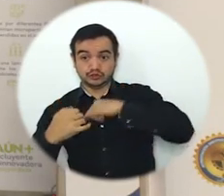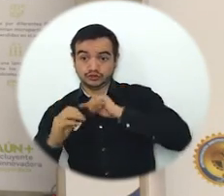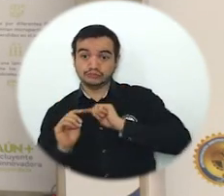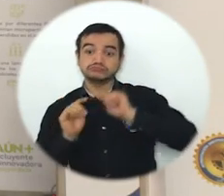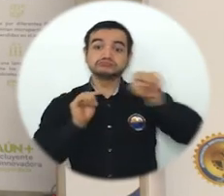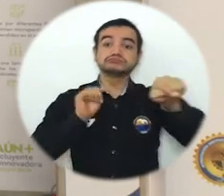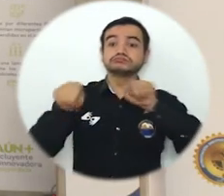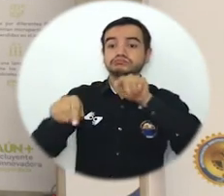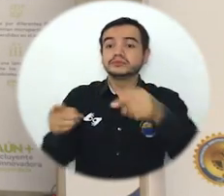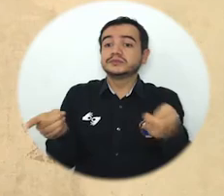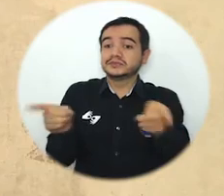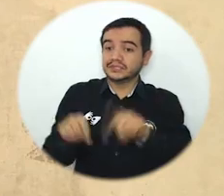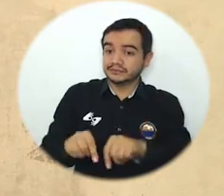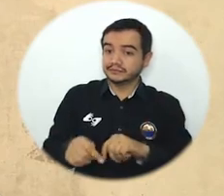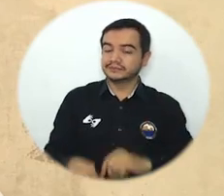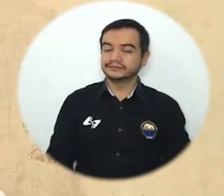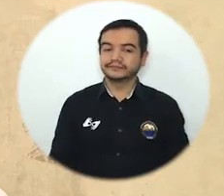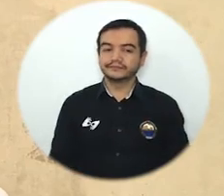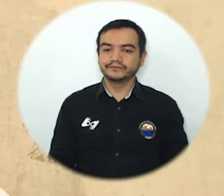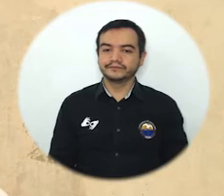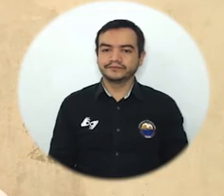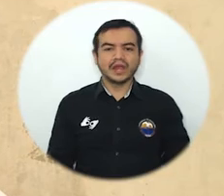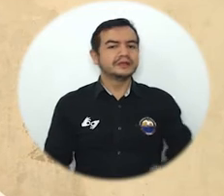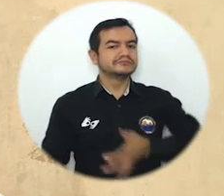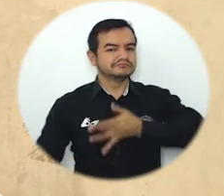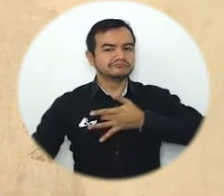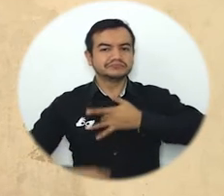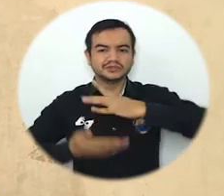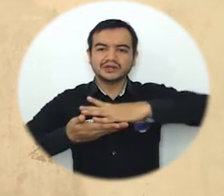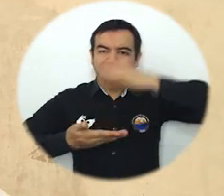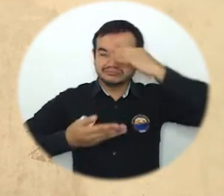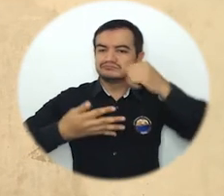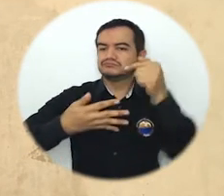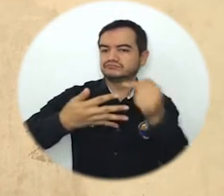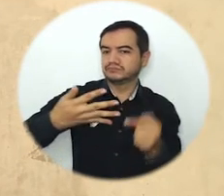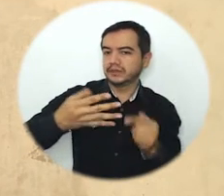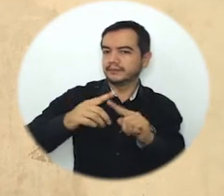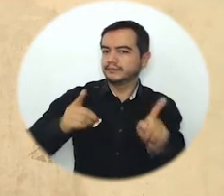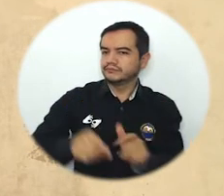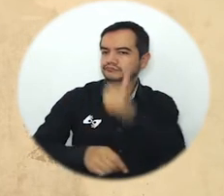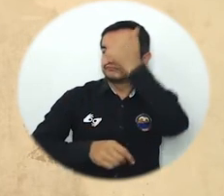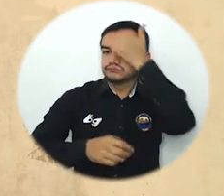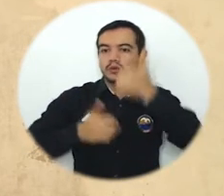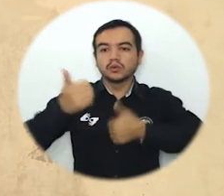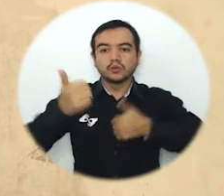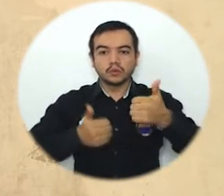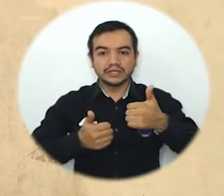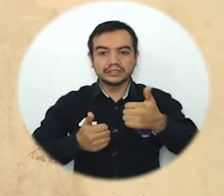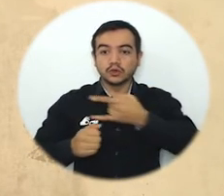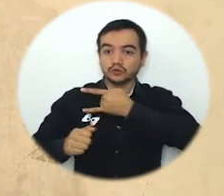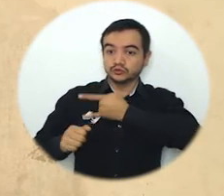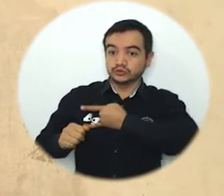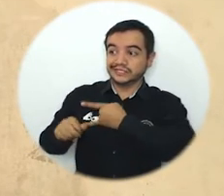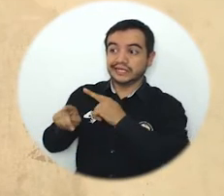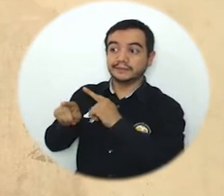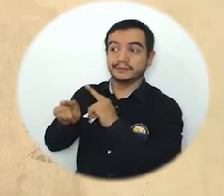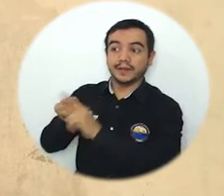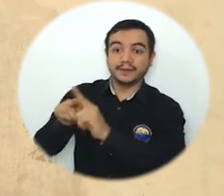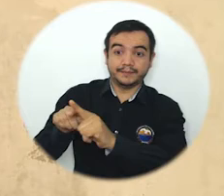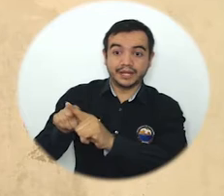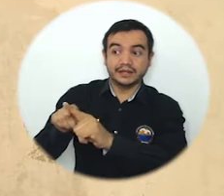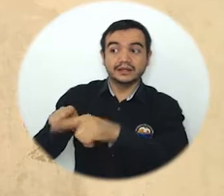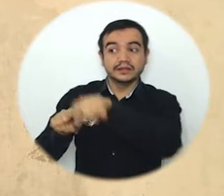territorio también llegue a la universidad. Bueno, nos quedan varios mensajes, pero en especial el tema de la unidad entre